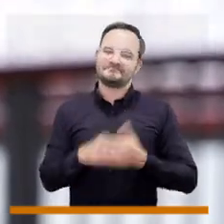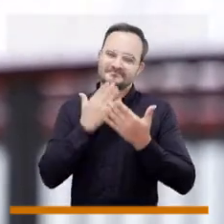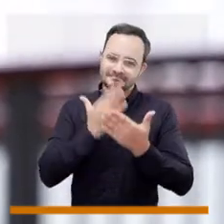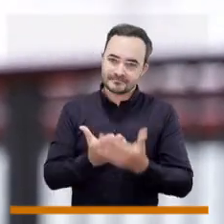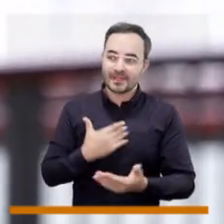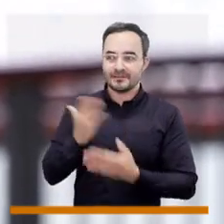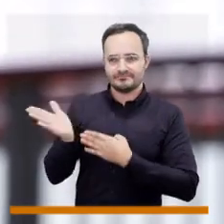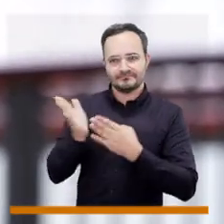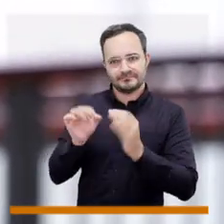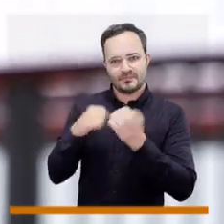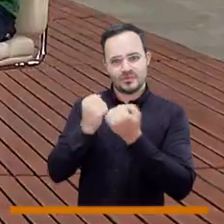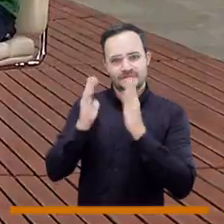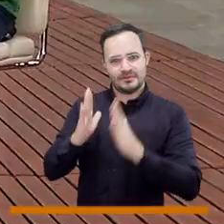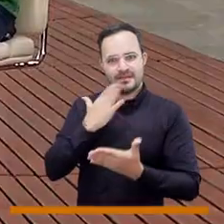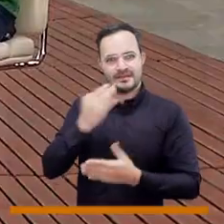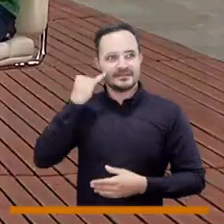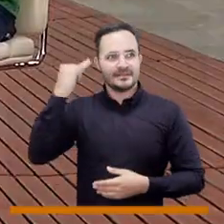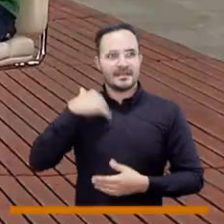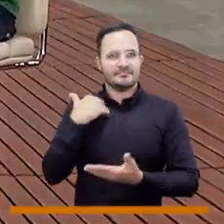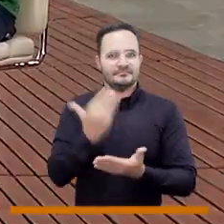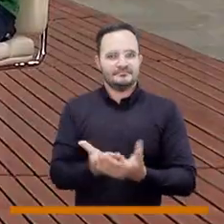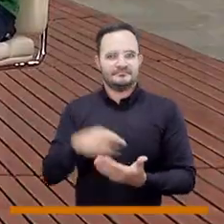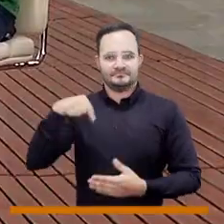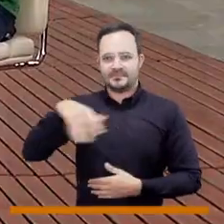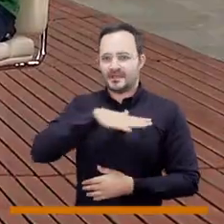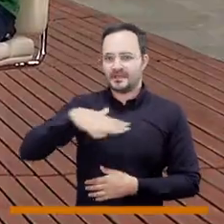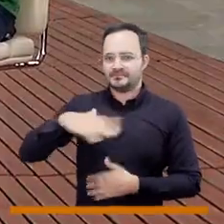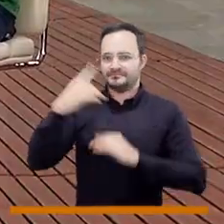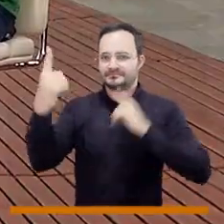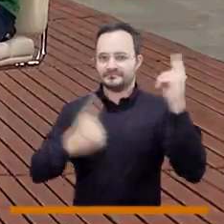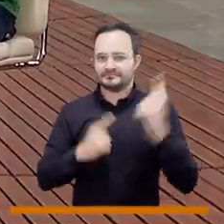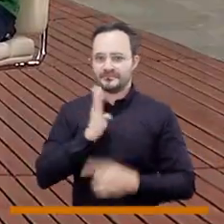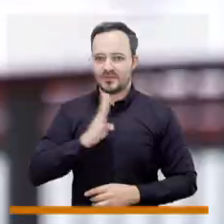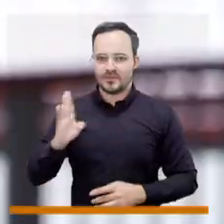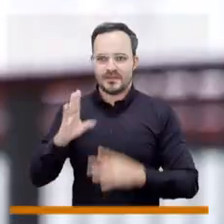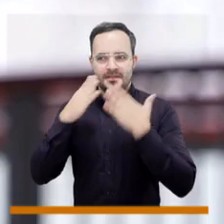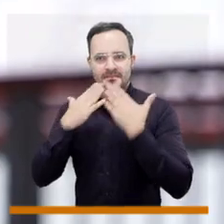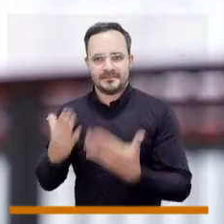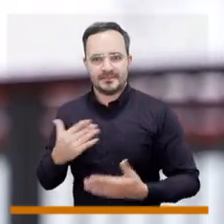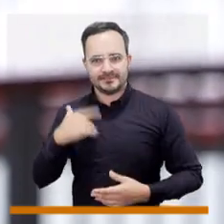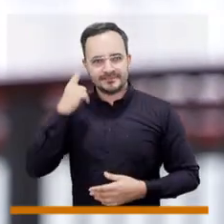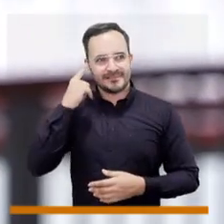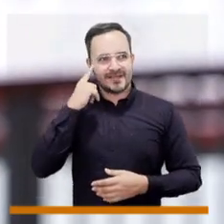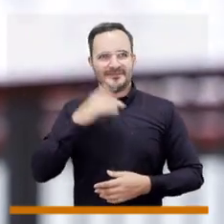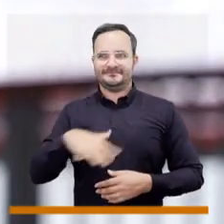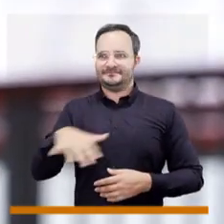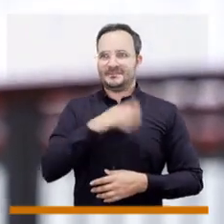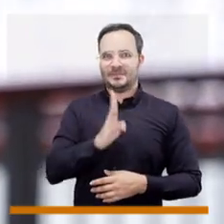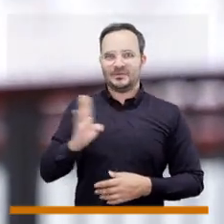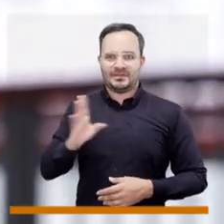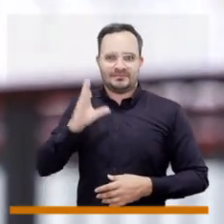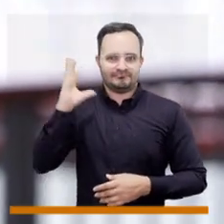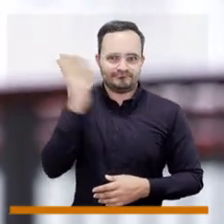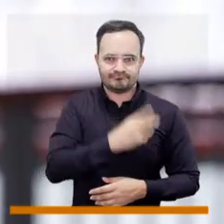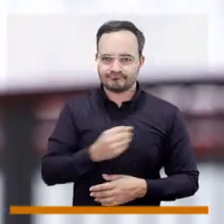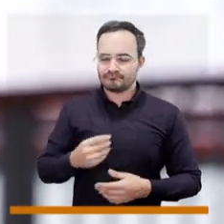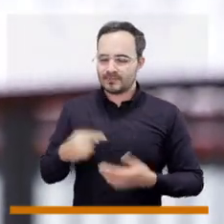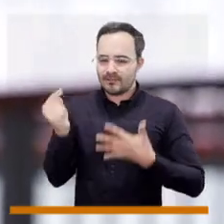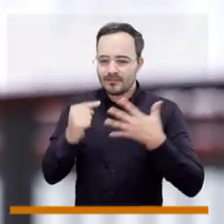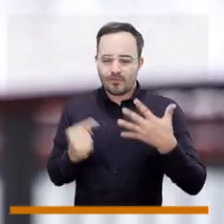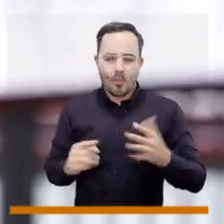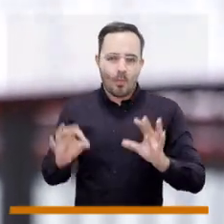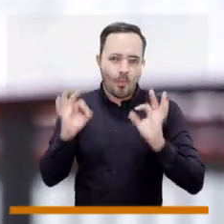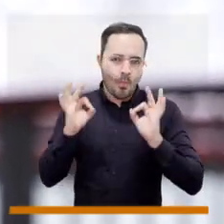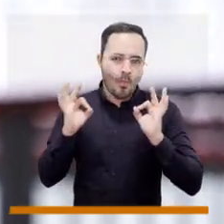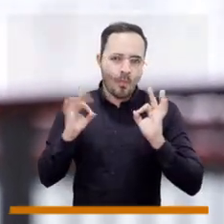nos invitó a este escenario, además también conociendo todas las bondades de este maravilloso espacio de ciudad que seguramente